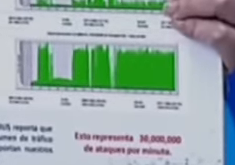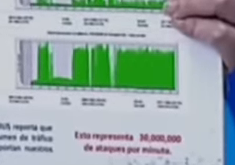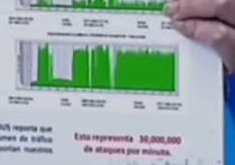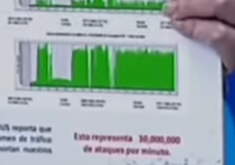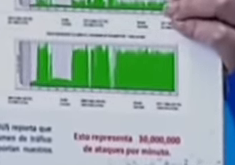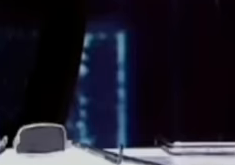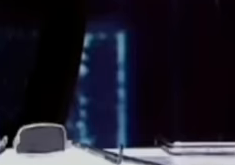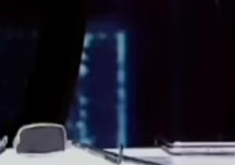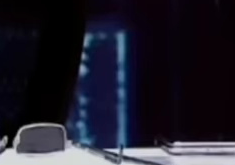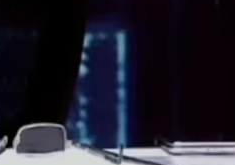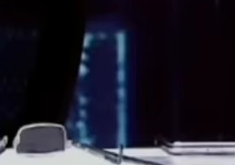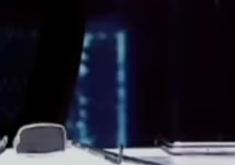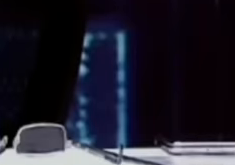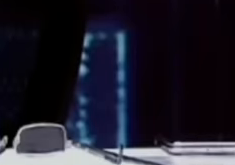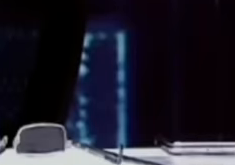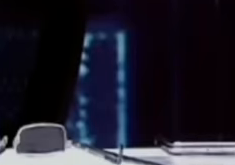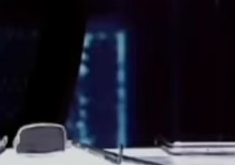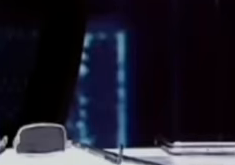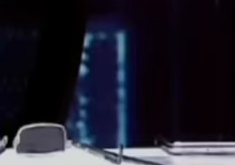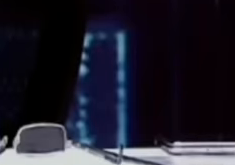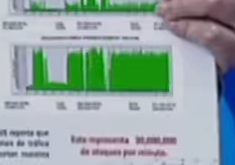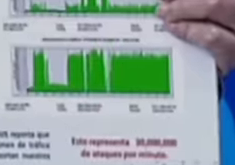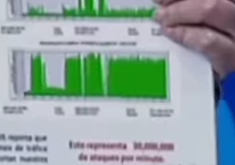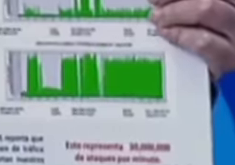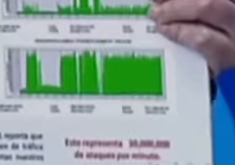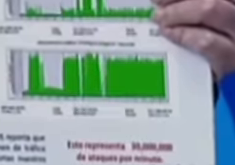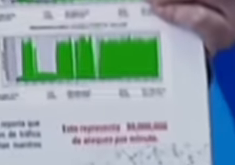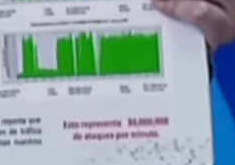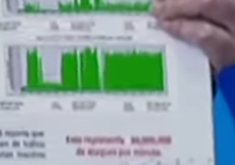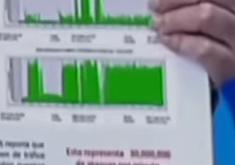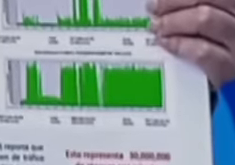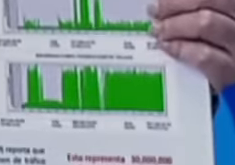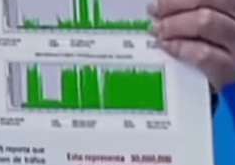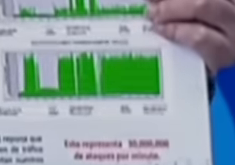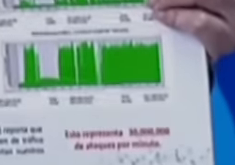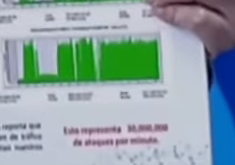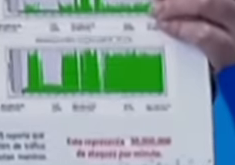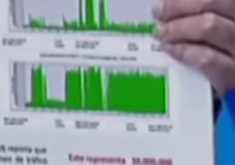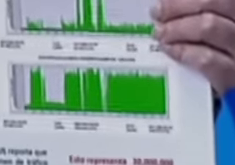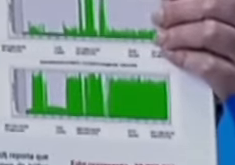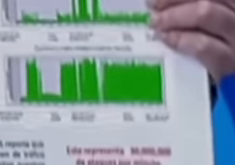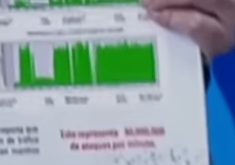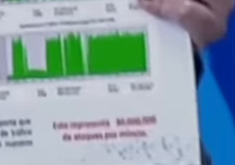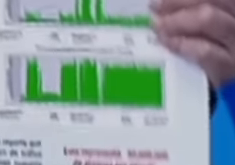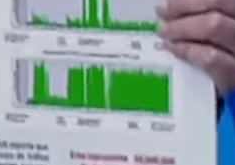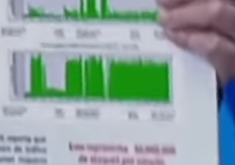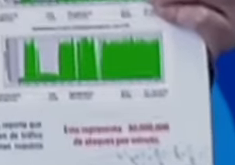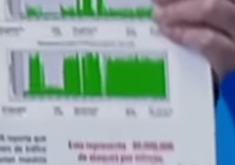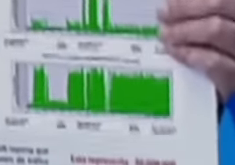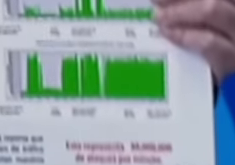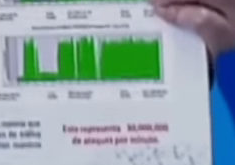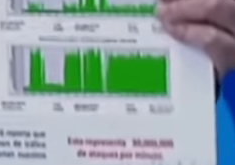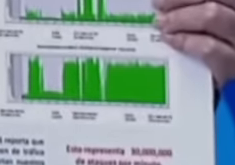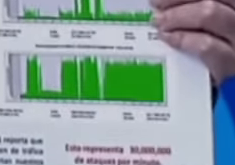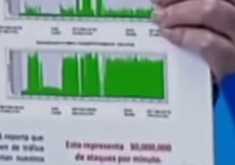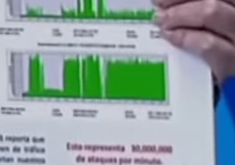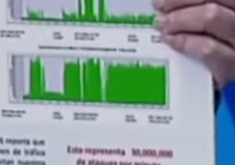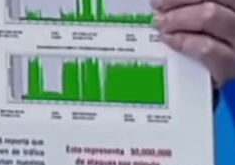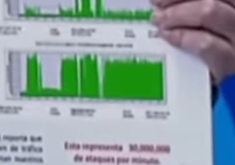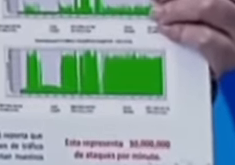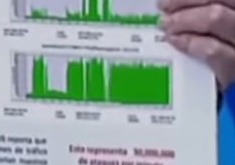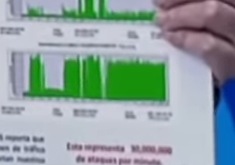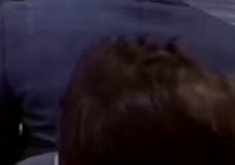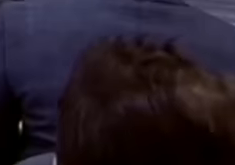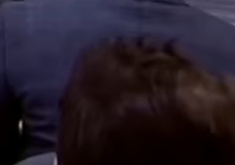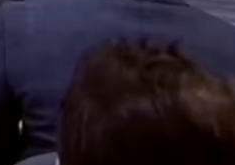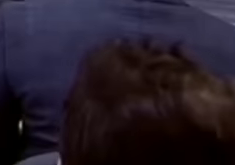esos ataques en el mundo? Esos ataques vienen, presidente, en ¿Dónde su está la mayoría huella? en Estados Unidos, en México, en Francia, en Suiza, hemos